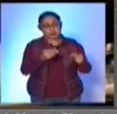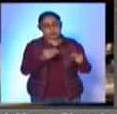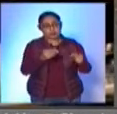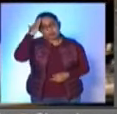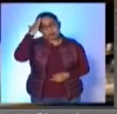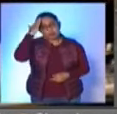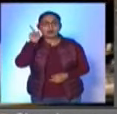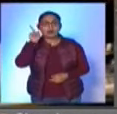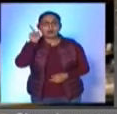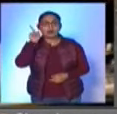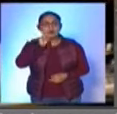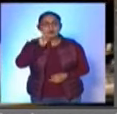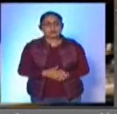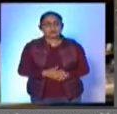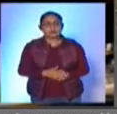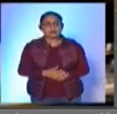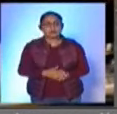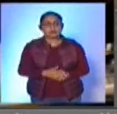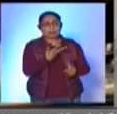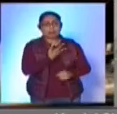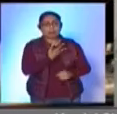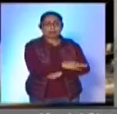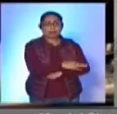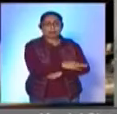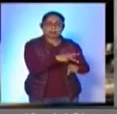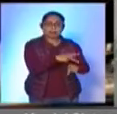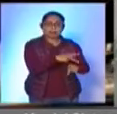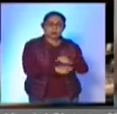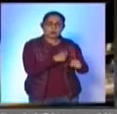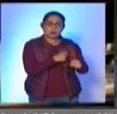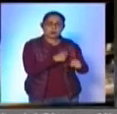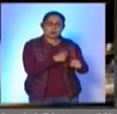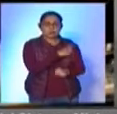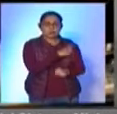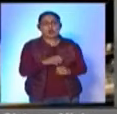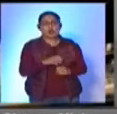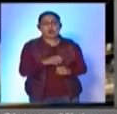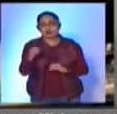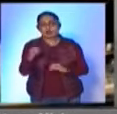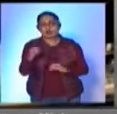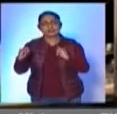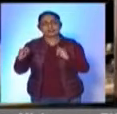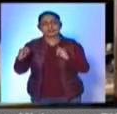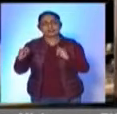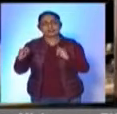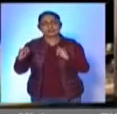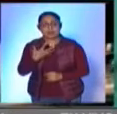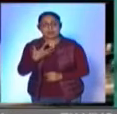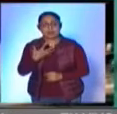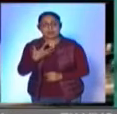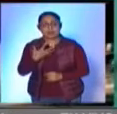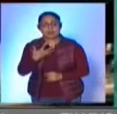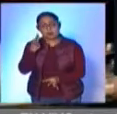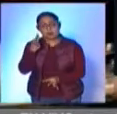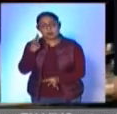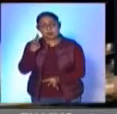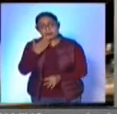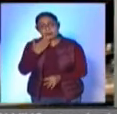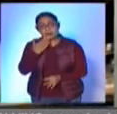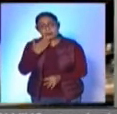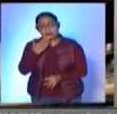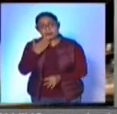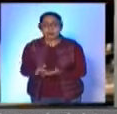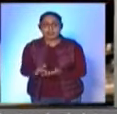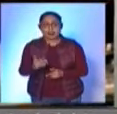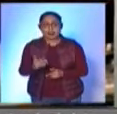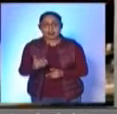quienes quedaron pendientes en el programa del año pasado y 20.000 para instituciones o empleadores cumplidos. Asimismo, la funcionaria indicó que el Plan Nacional